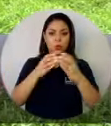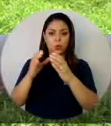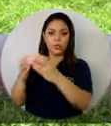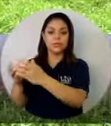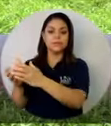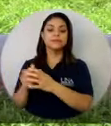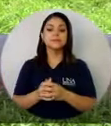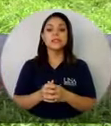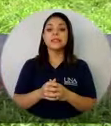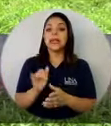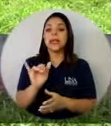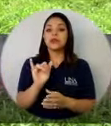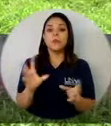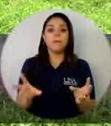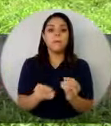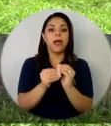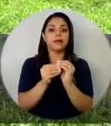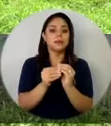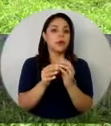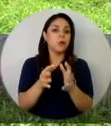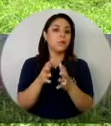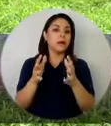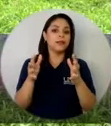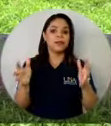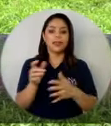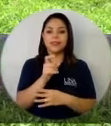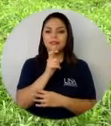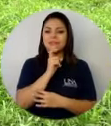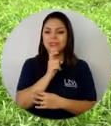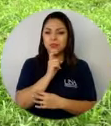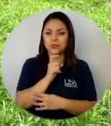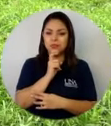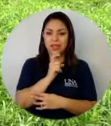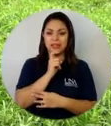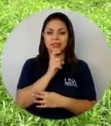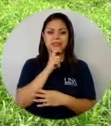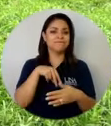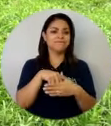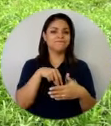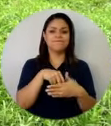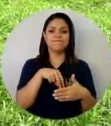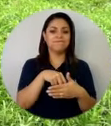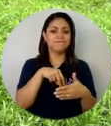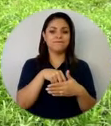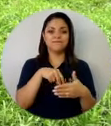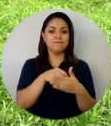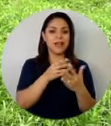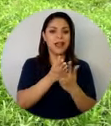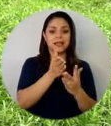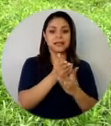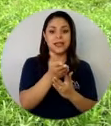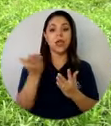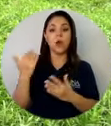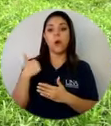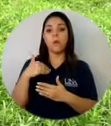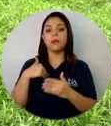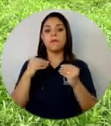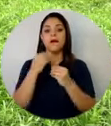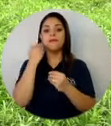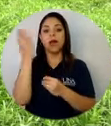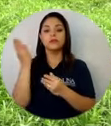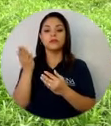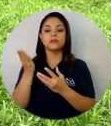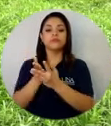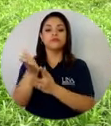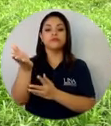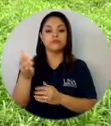van aumentando esas dificultades para poder acceder a lo que normalmente los hombres pueden tener de una